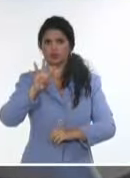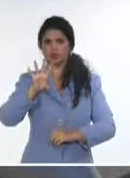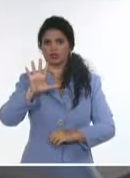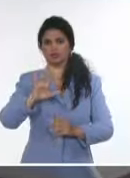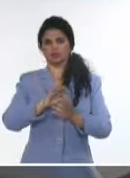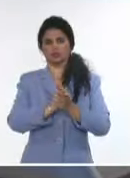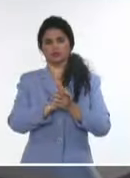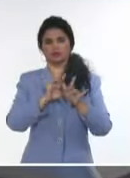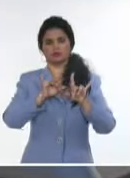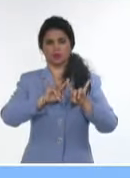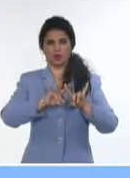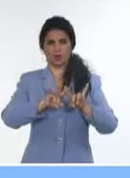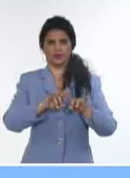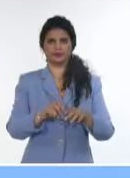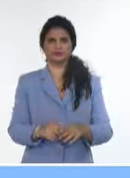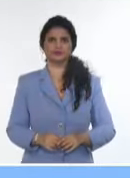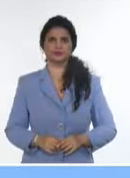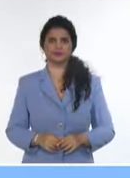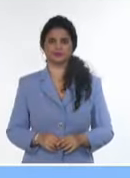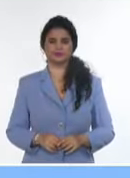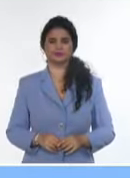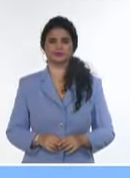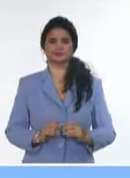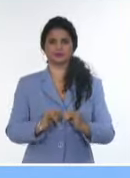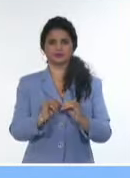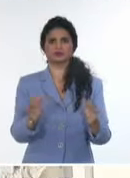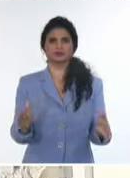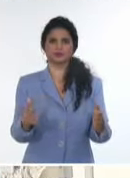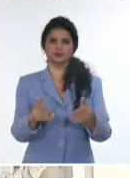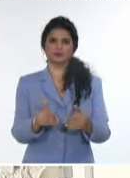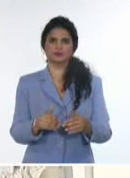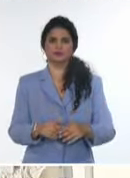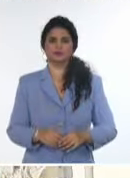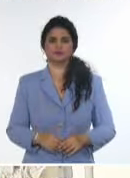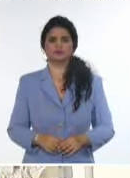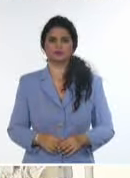regulando el sistema nacional. Ismary Barcia, Canal Cubano de Noticias.